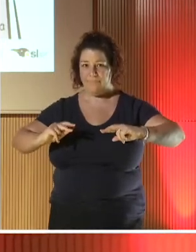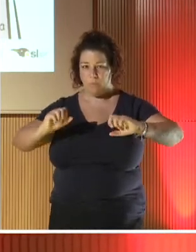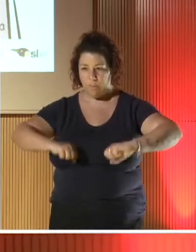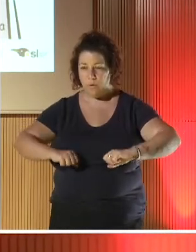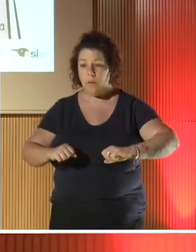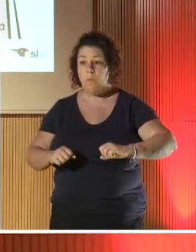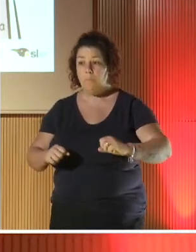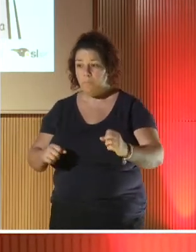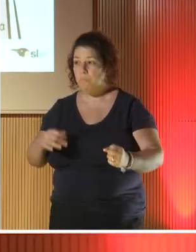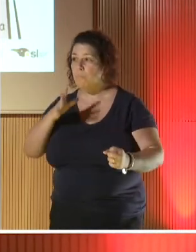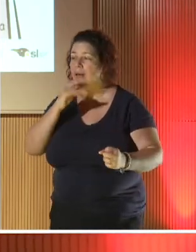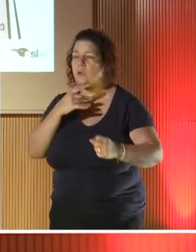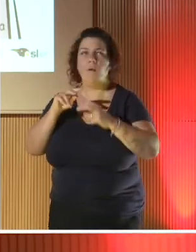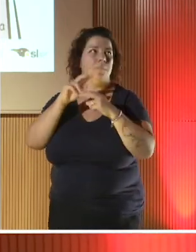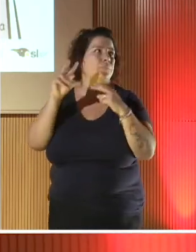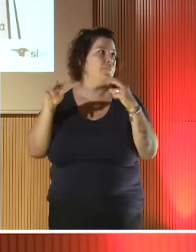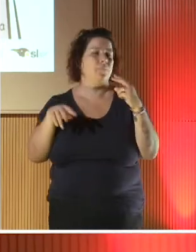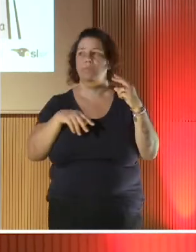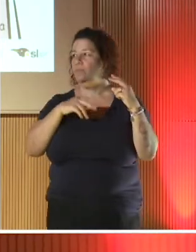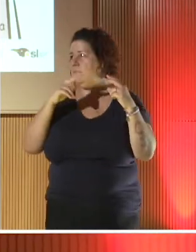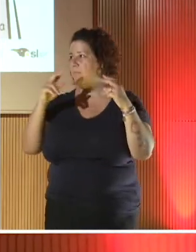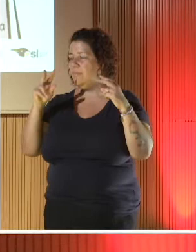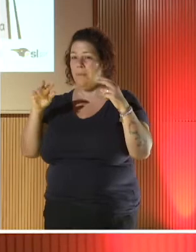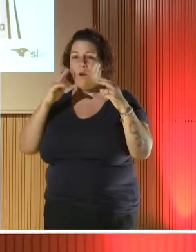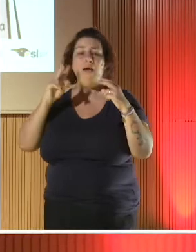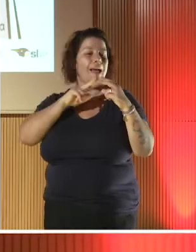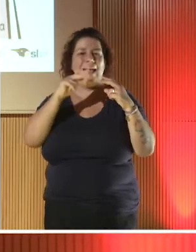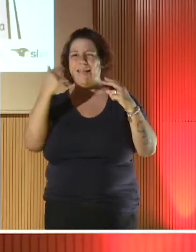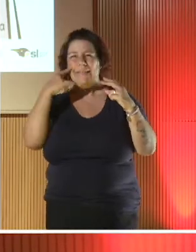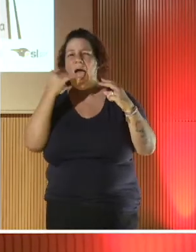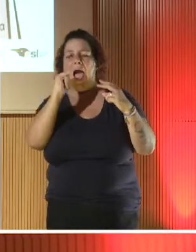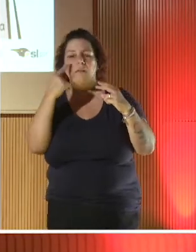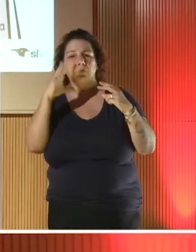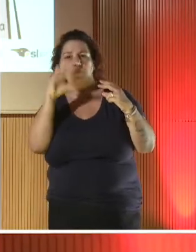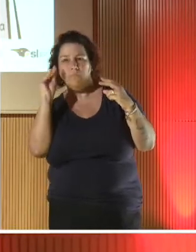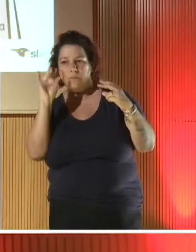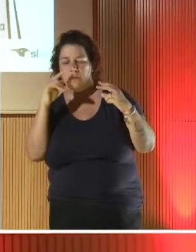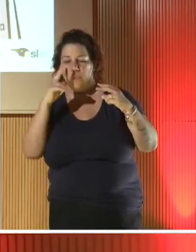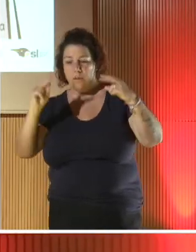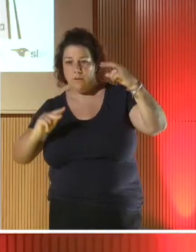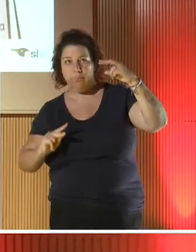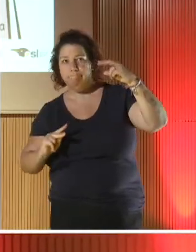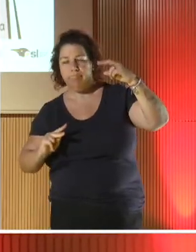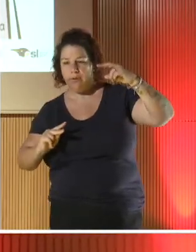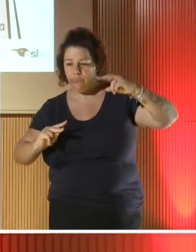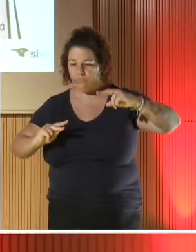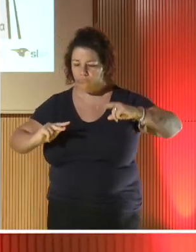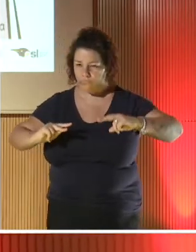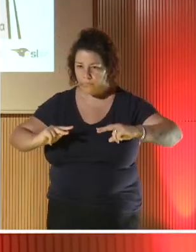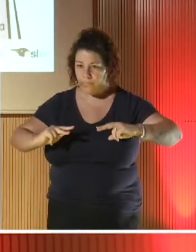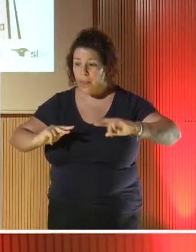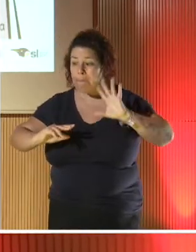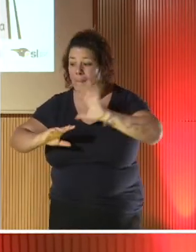que bajarnos porque, aunque ellos no fijan la mirada, sí que tienen mirada periférica y algo se entera. Y entonces bajaba y estabas todo el rato con su